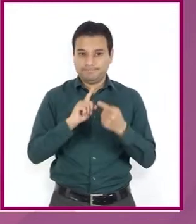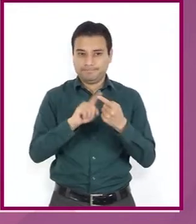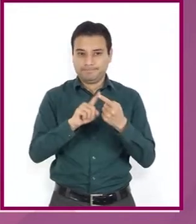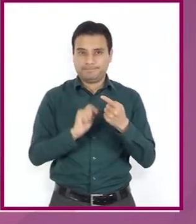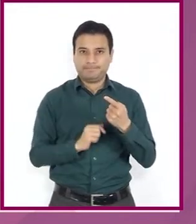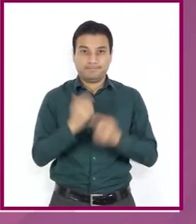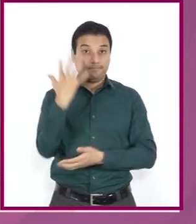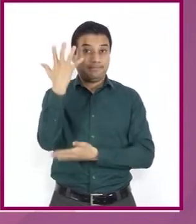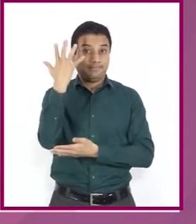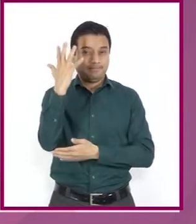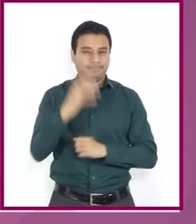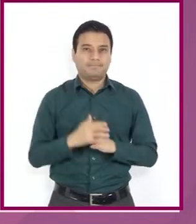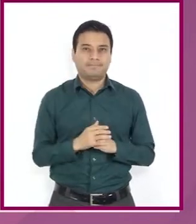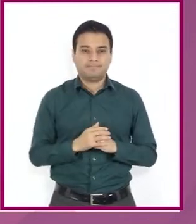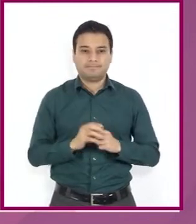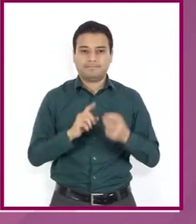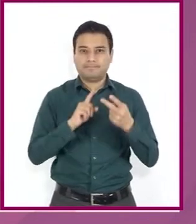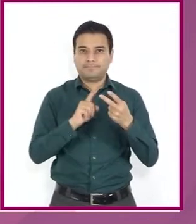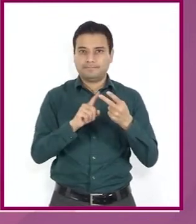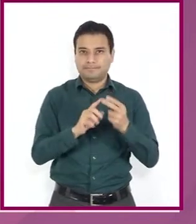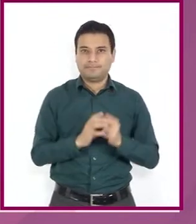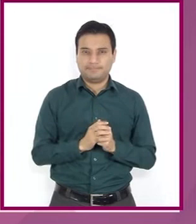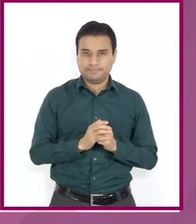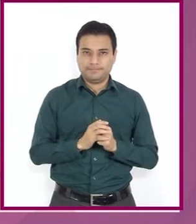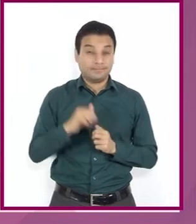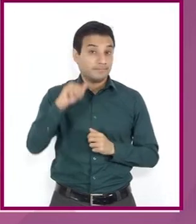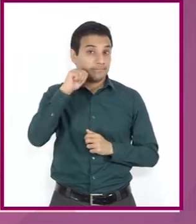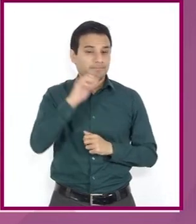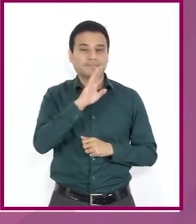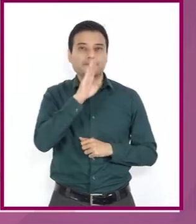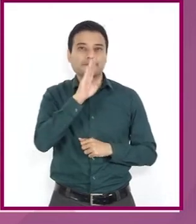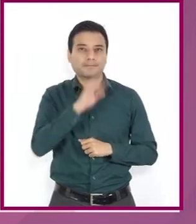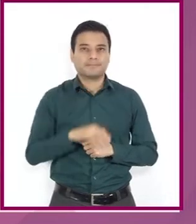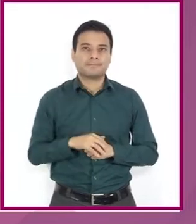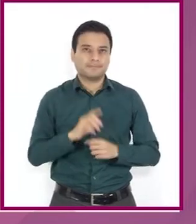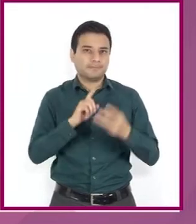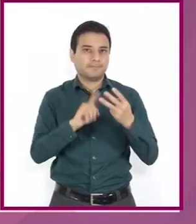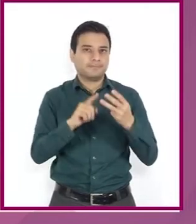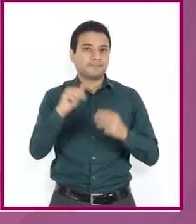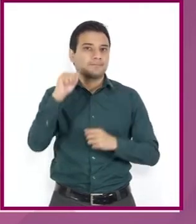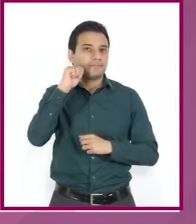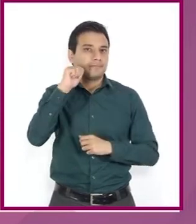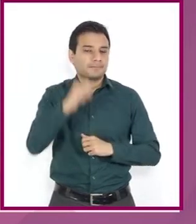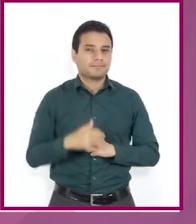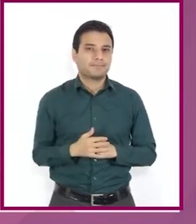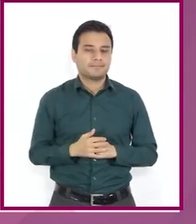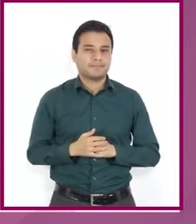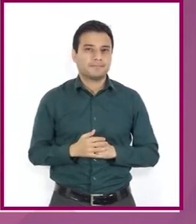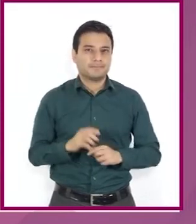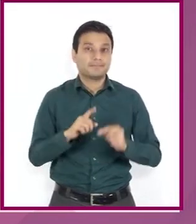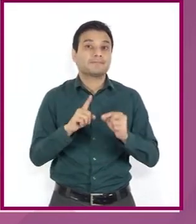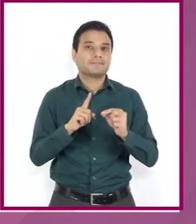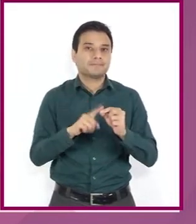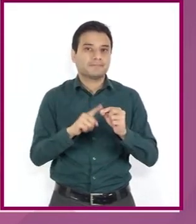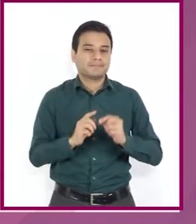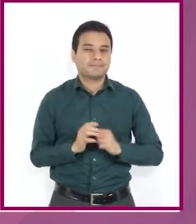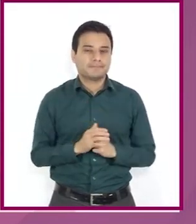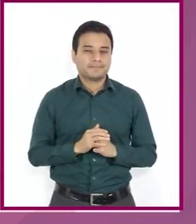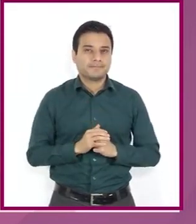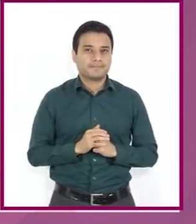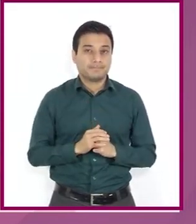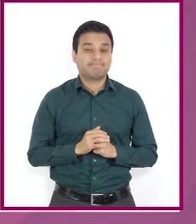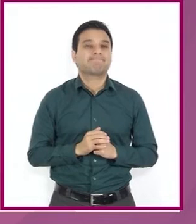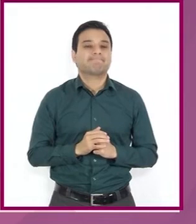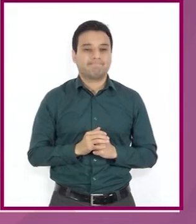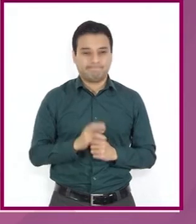El roble. B. La mamá de Alejandro. O C. Alejandro. Así es,